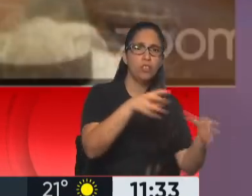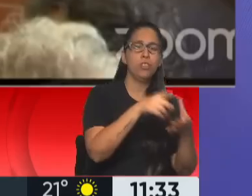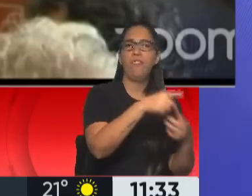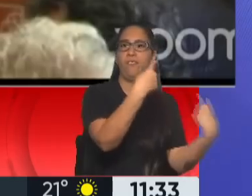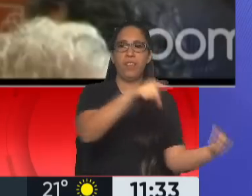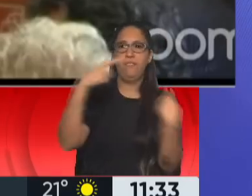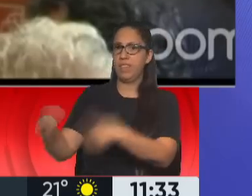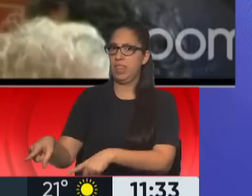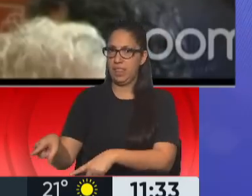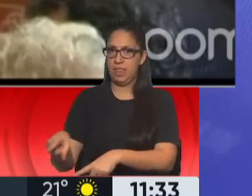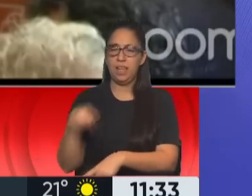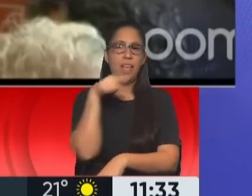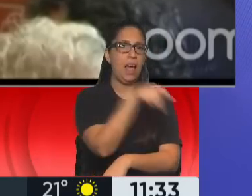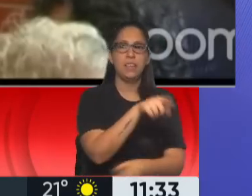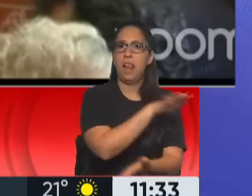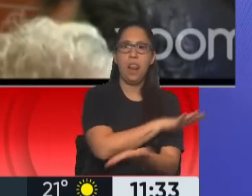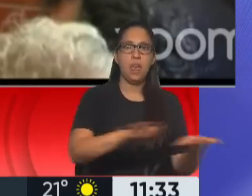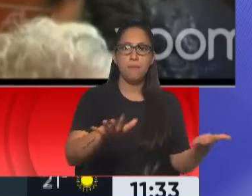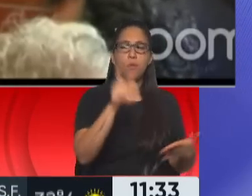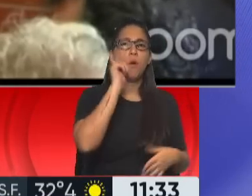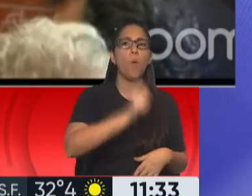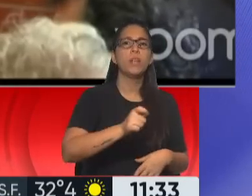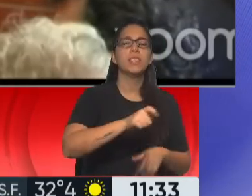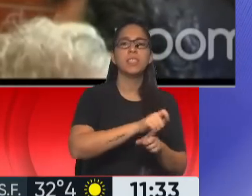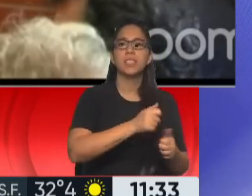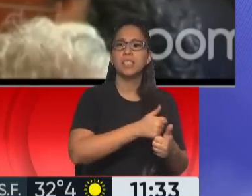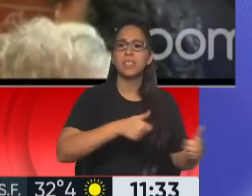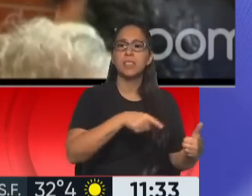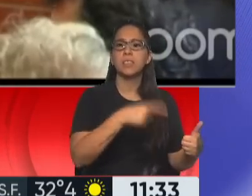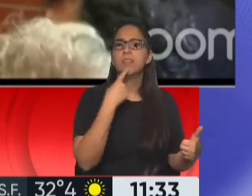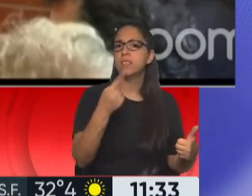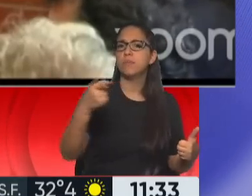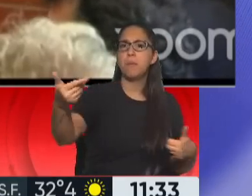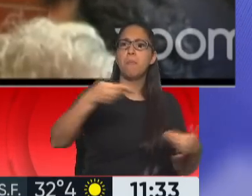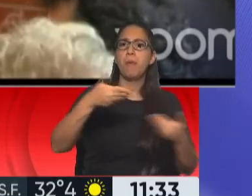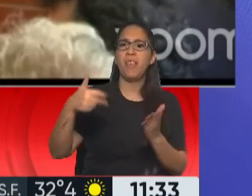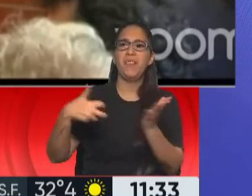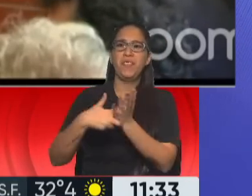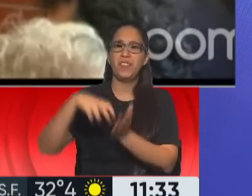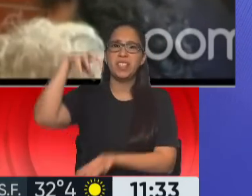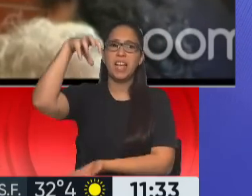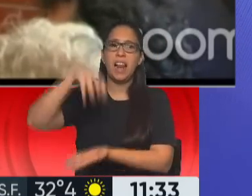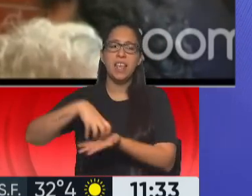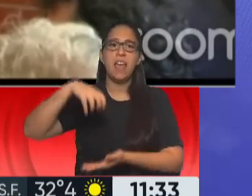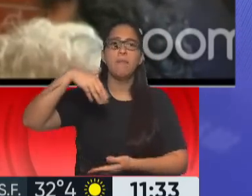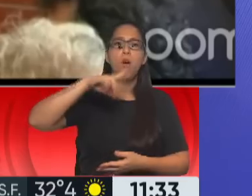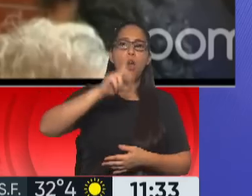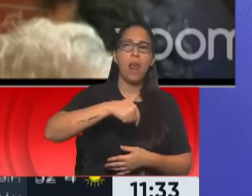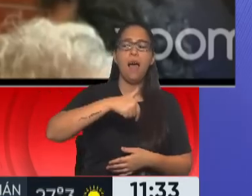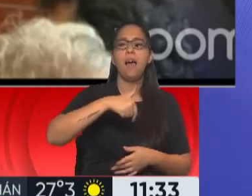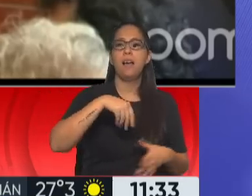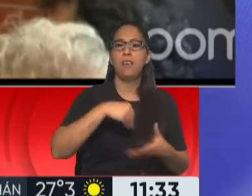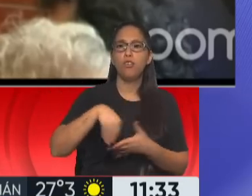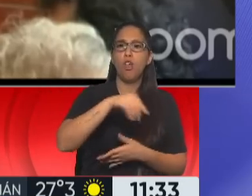dividido porque el juez Gustavo quería hacer lugar el pedido de la Fiscalía de Mola y de Luciani, que